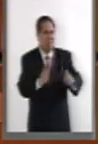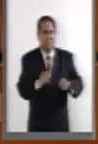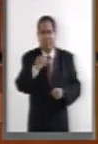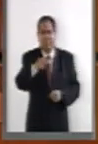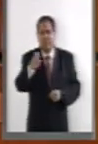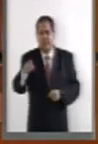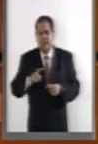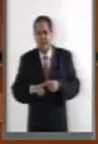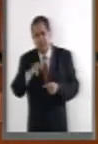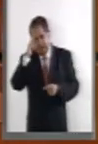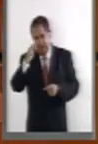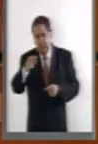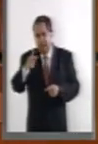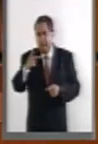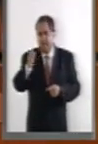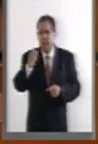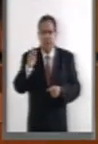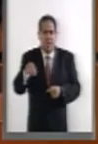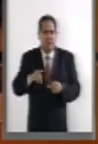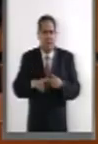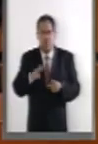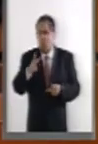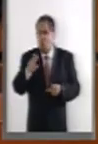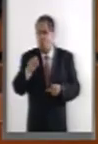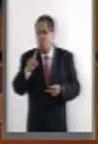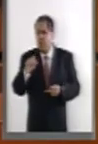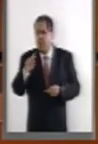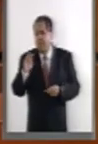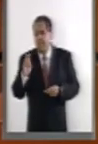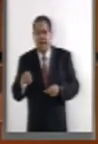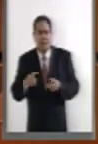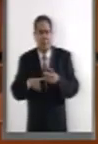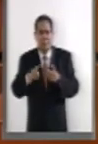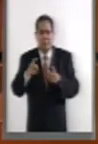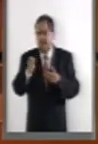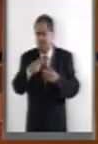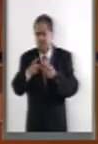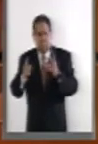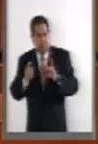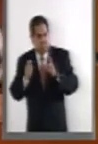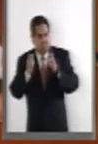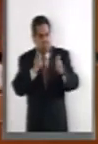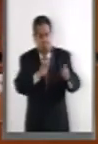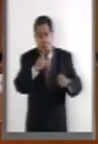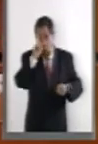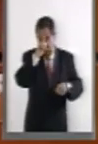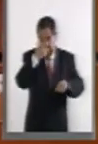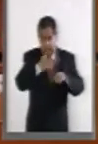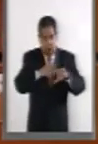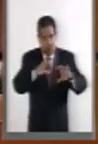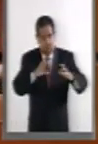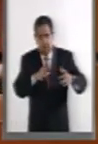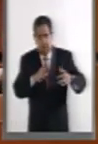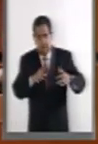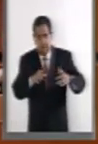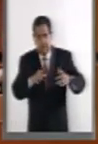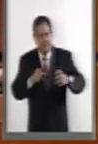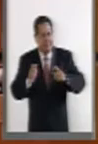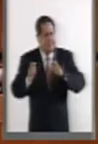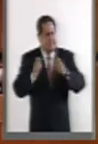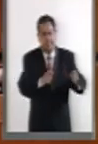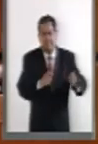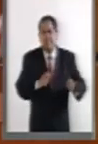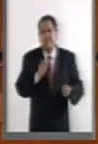nombres de Pechard, de Woldenberg, de Zevadúa, todos ellos siendo consejeros, se recordarán